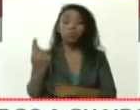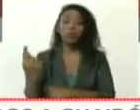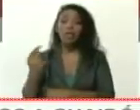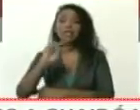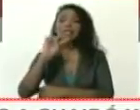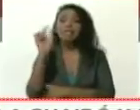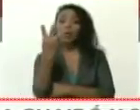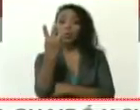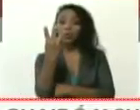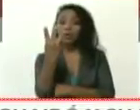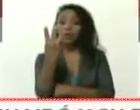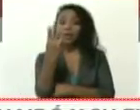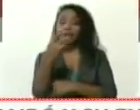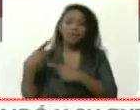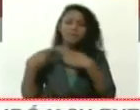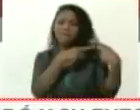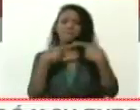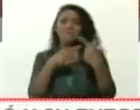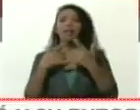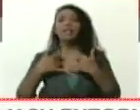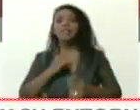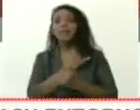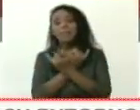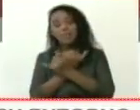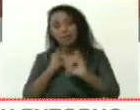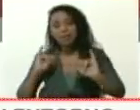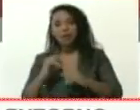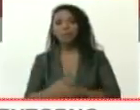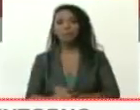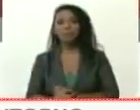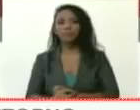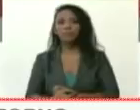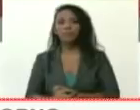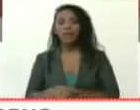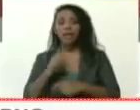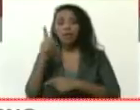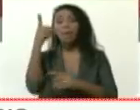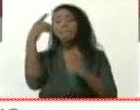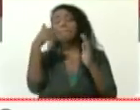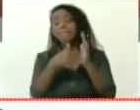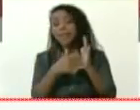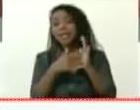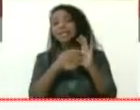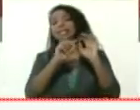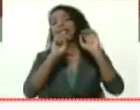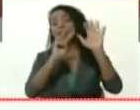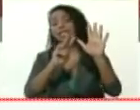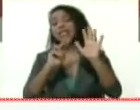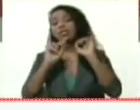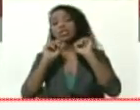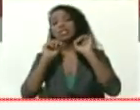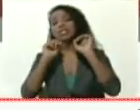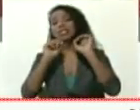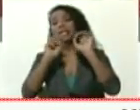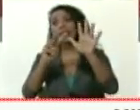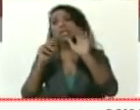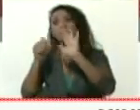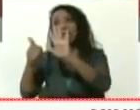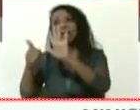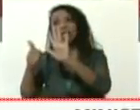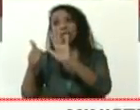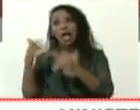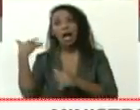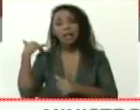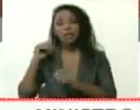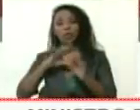segundas, llaman segundas guerras de independencia. Eso fue en 1776, su creación. Y uno pudiese decir